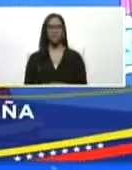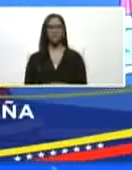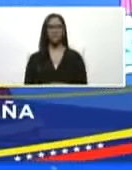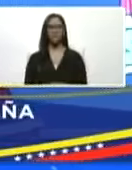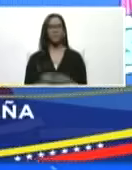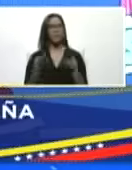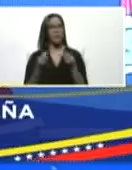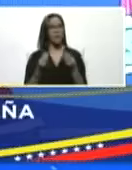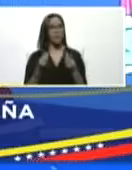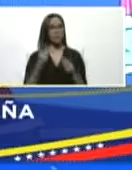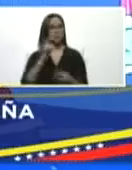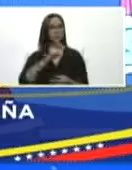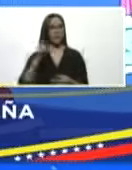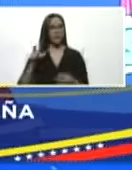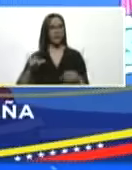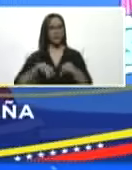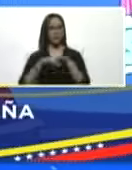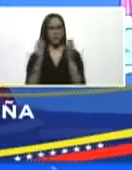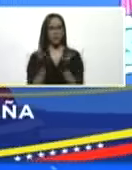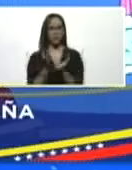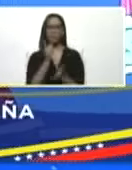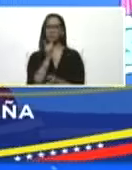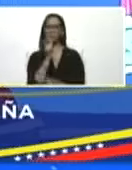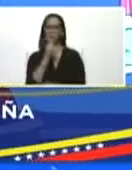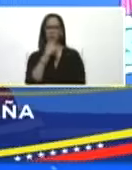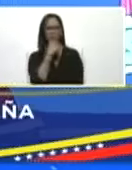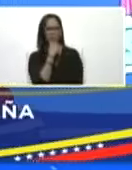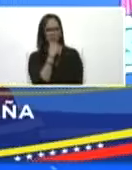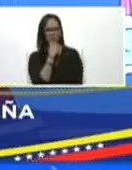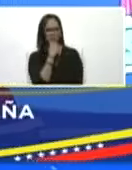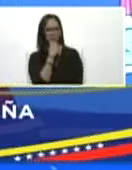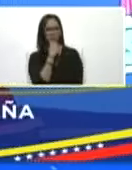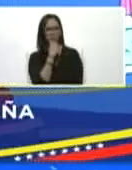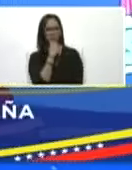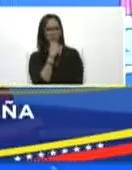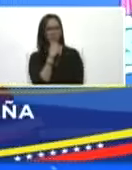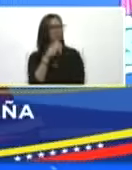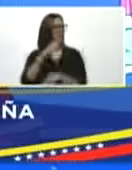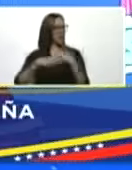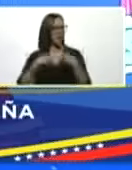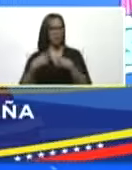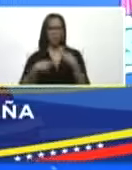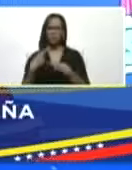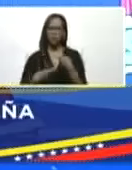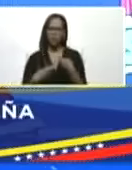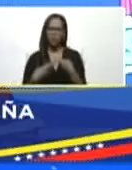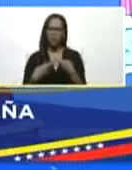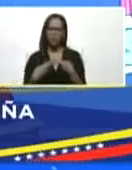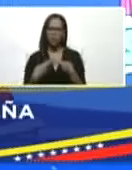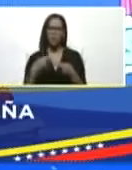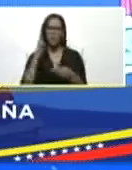Mucha gente en el mundo se pregunta, ¿y la revolución bolivariana cómo ha hecho?